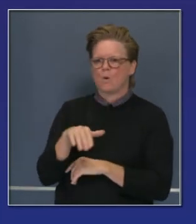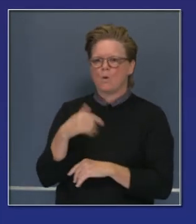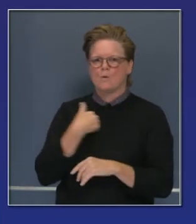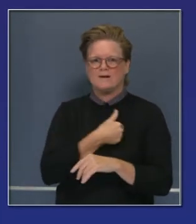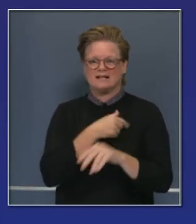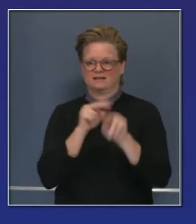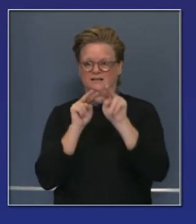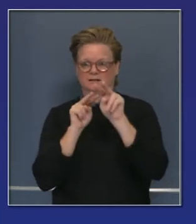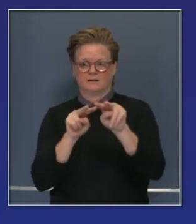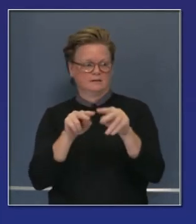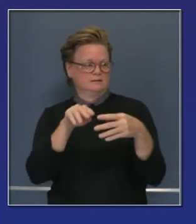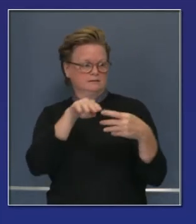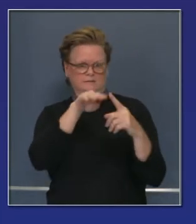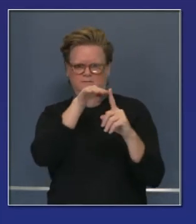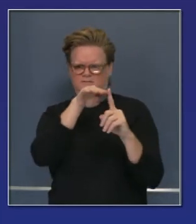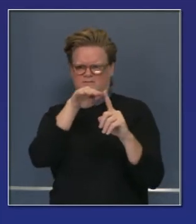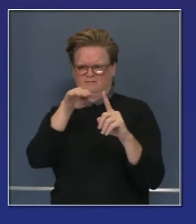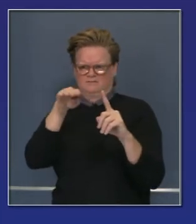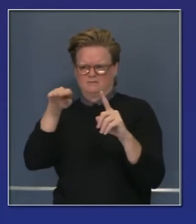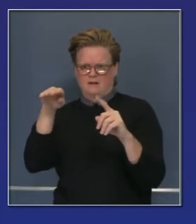transmisión en ese condado